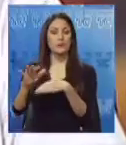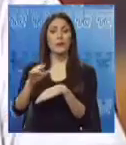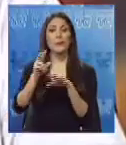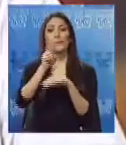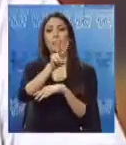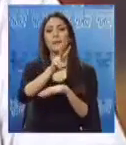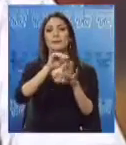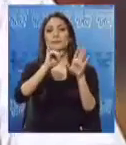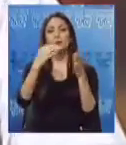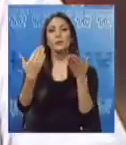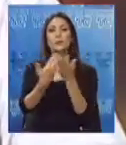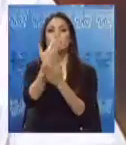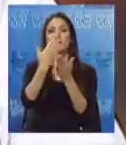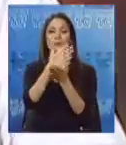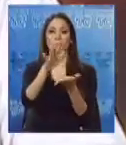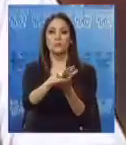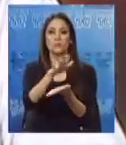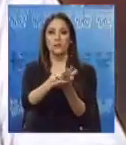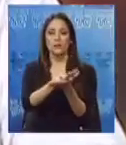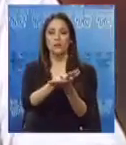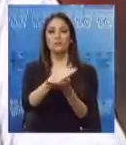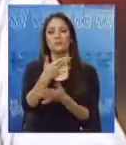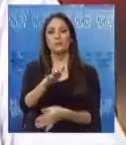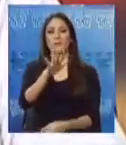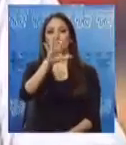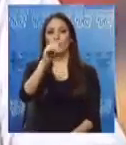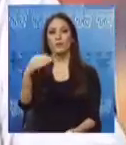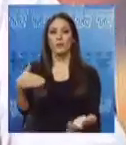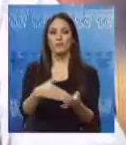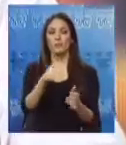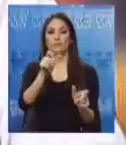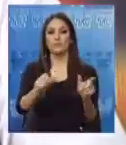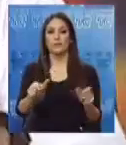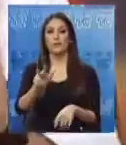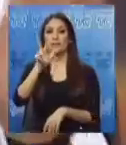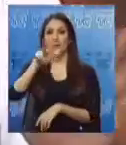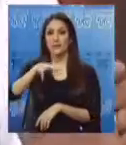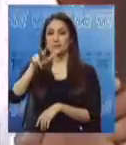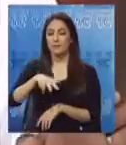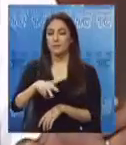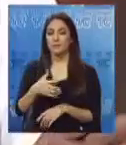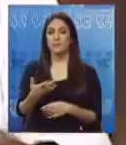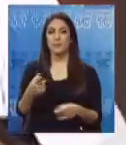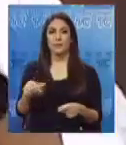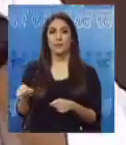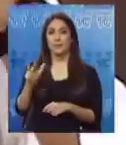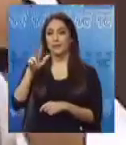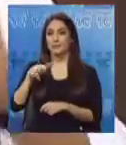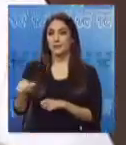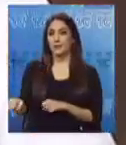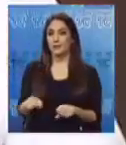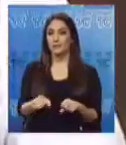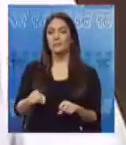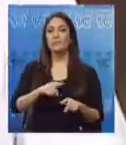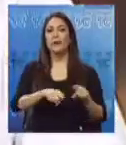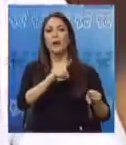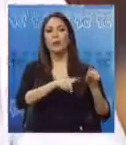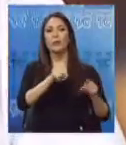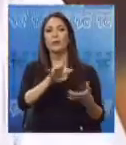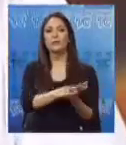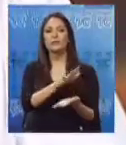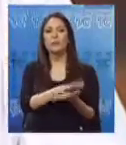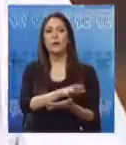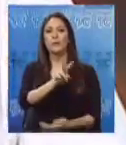26 nuevas escuelas para casi 50.000 chicos, eso en 3 meses. En 3 meses el terremoto, pero algunas escuelas se construyeron